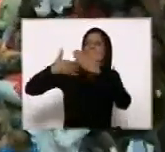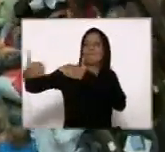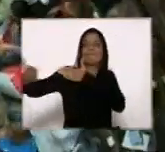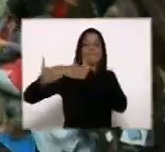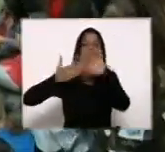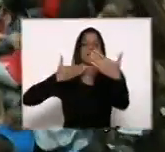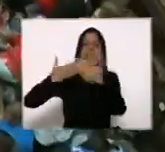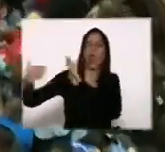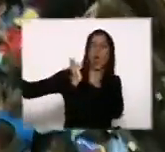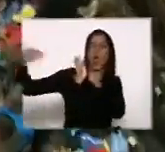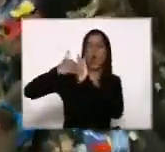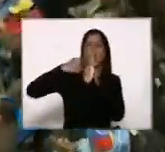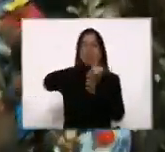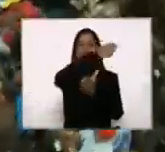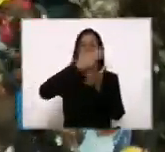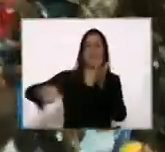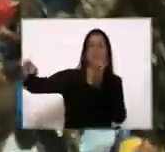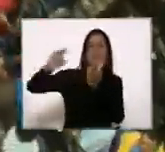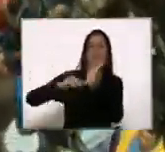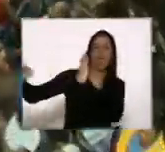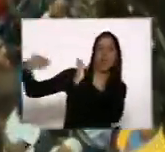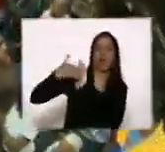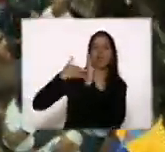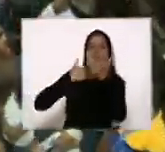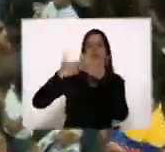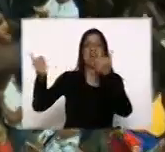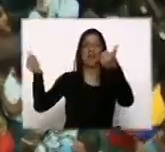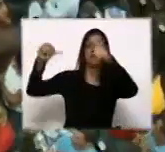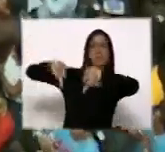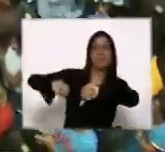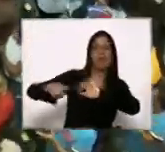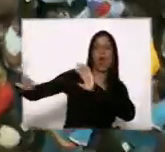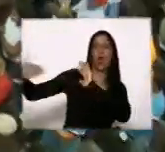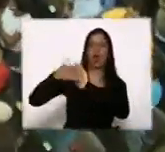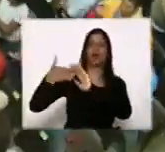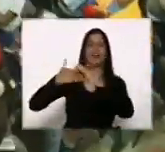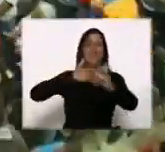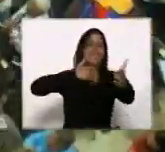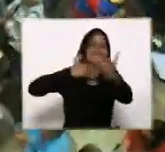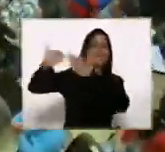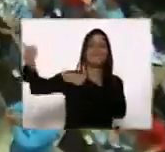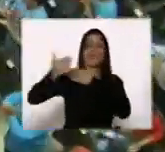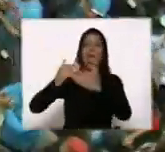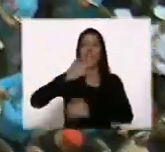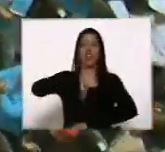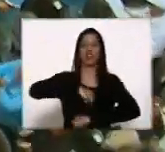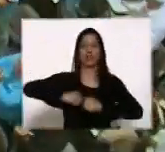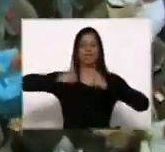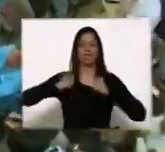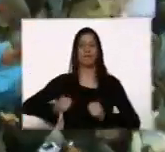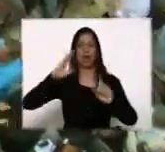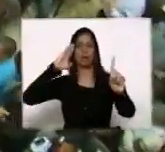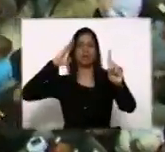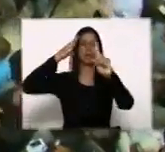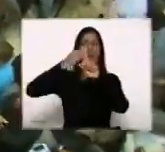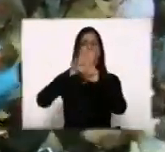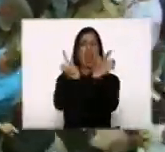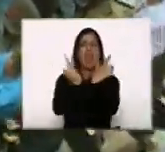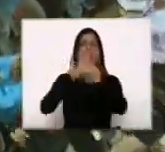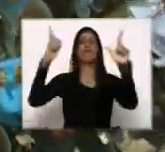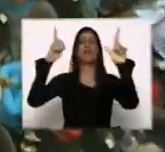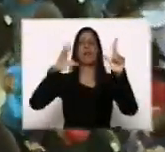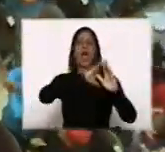condena, no habrá agresión, no habrá guerra económica, no habrá nada que nos aparte del camino de